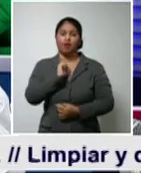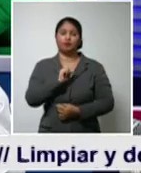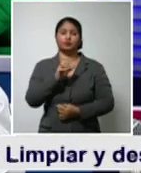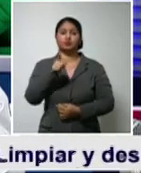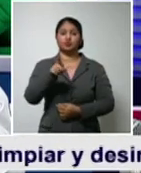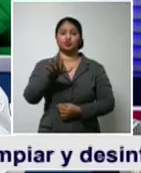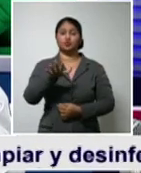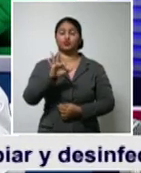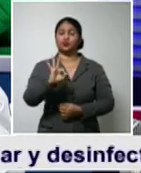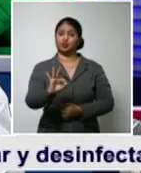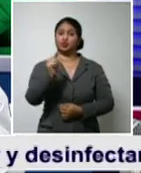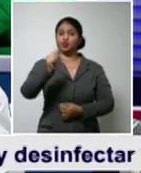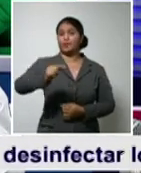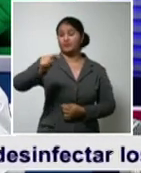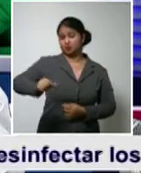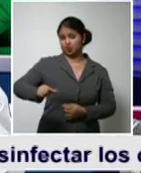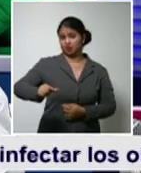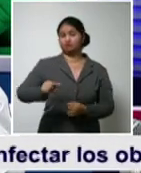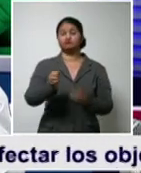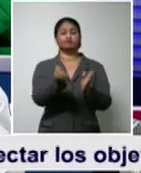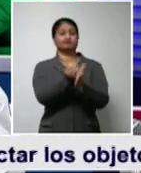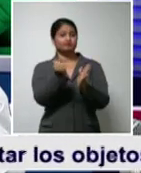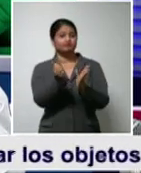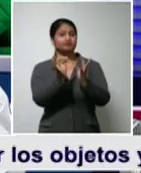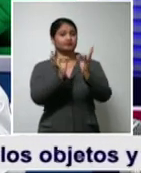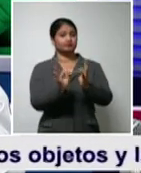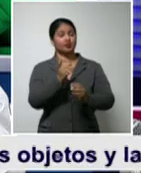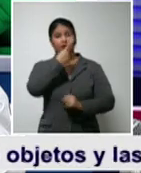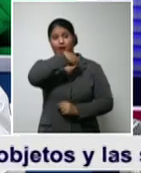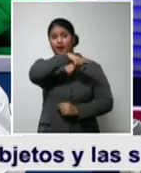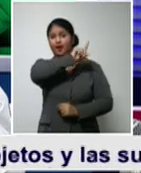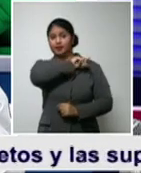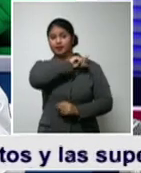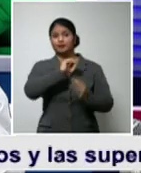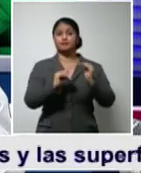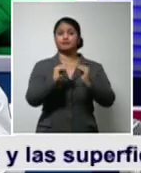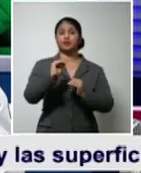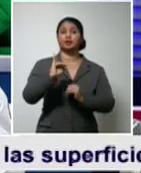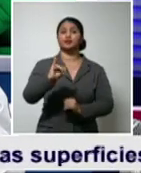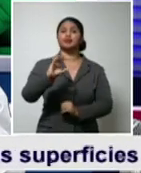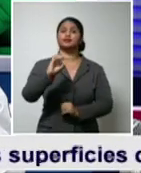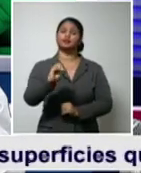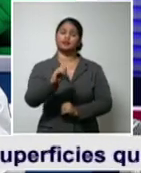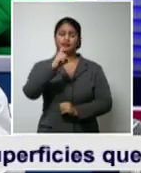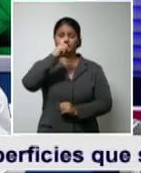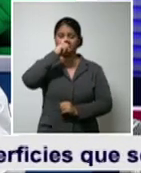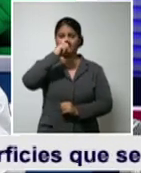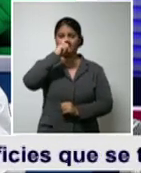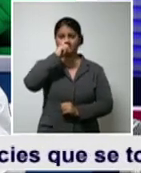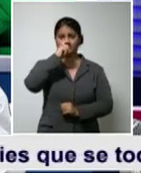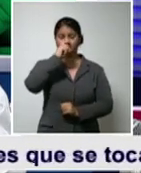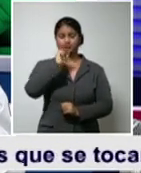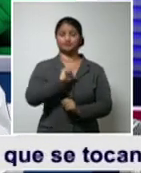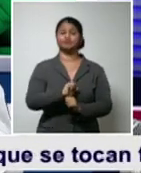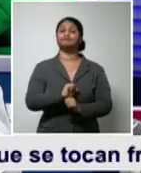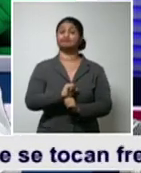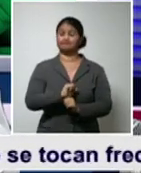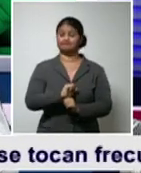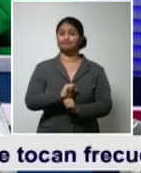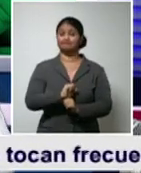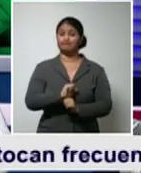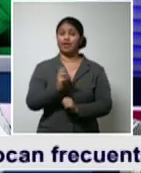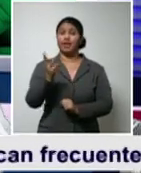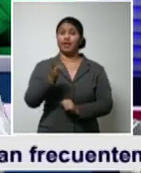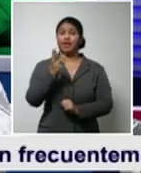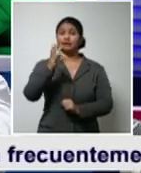158 casos se diagnosticaron ayer de 60 y más años de edad. Los 30